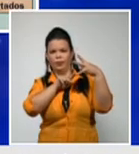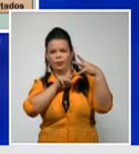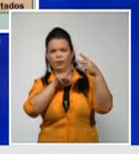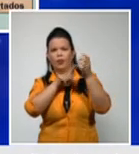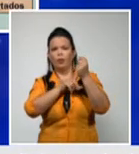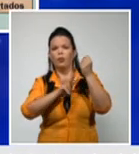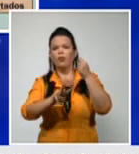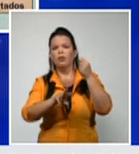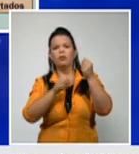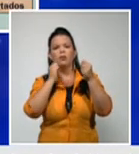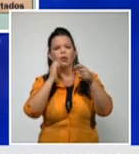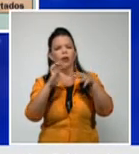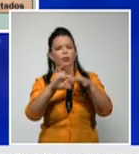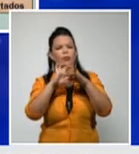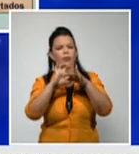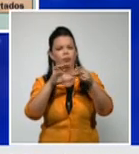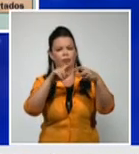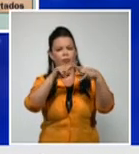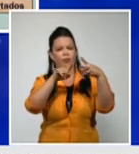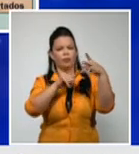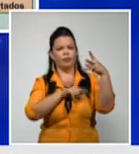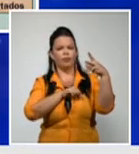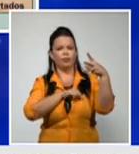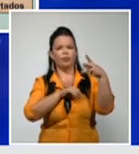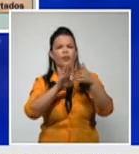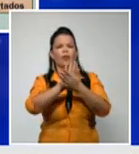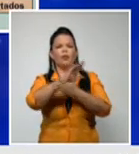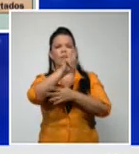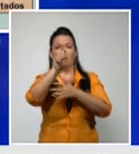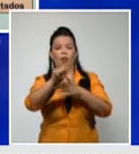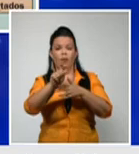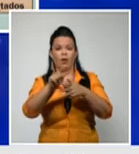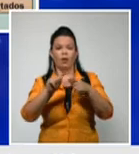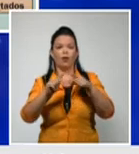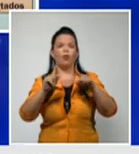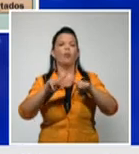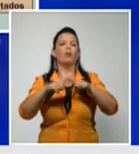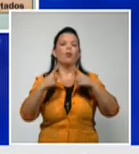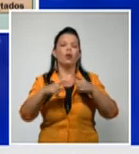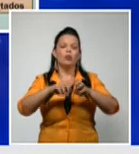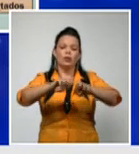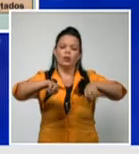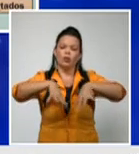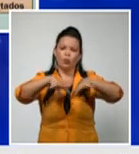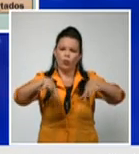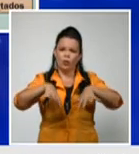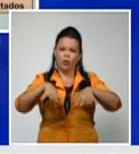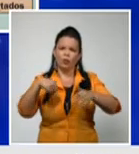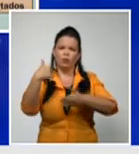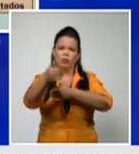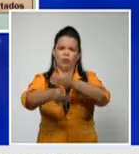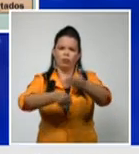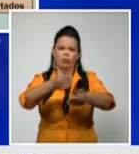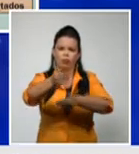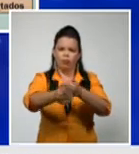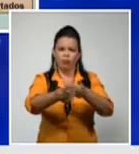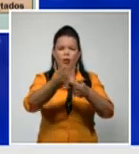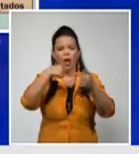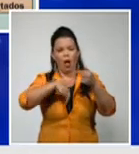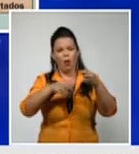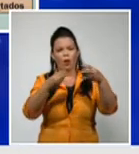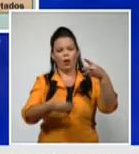elevadas, pues Mayabeque, de acuerdo al comportamiento que ha ido teniendo, pues pasó a un tercer lugar y